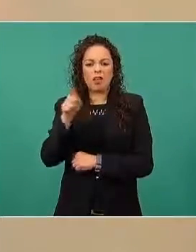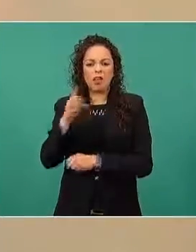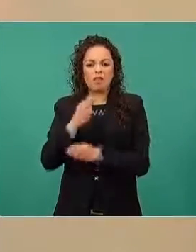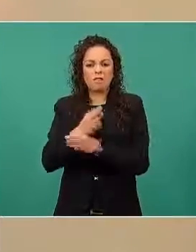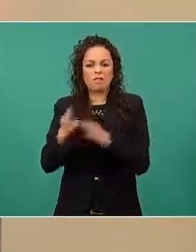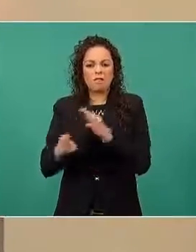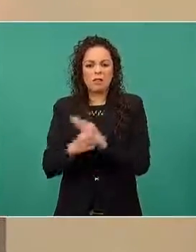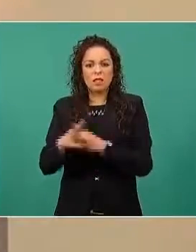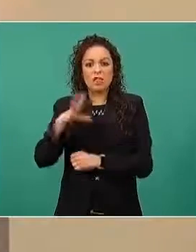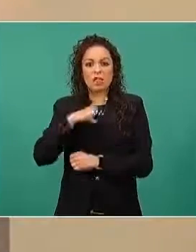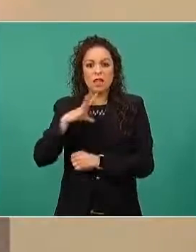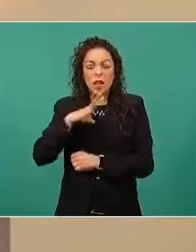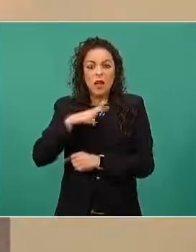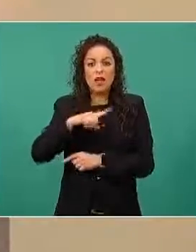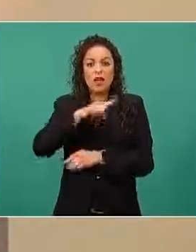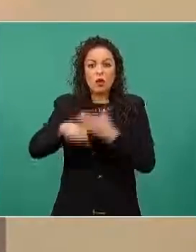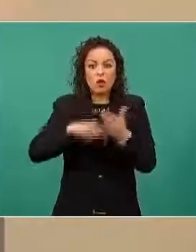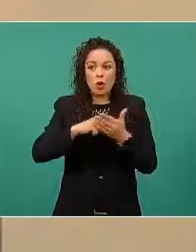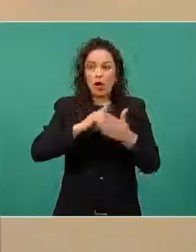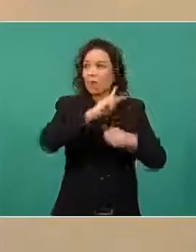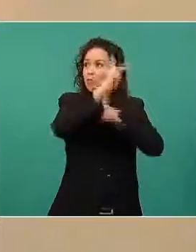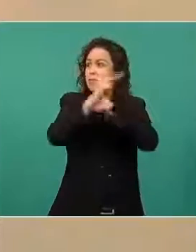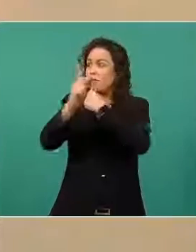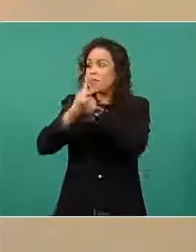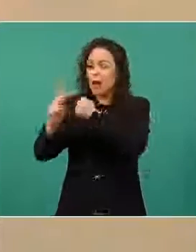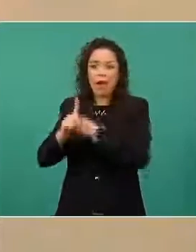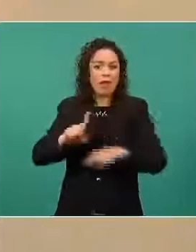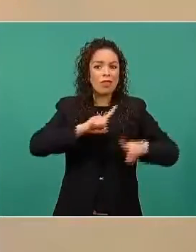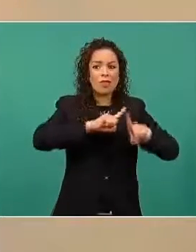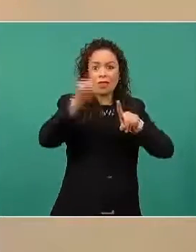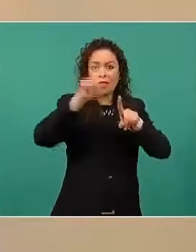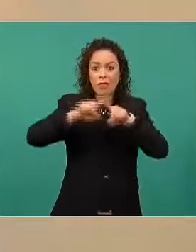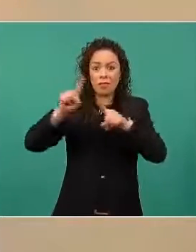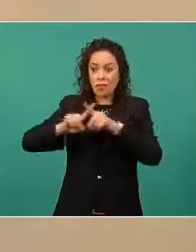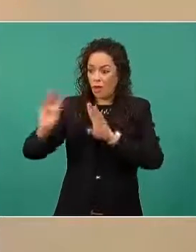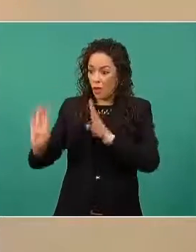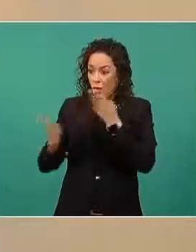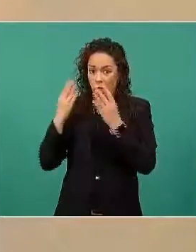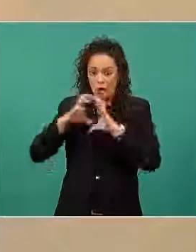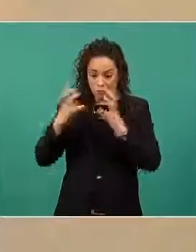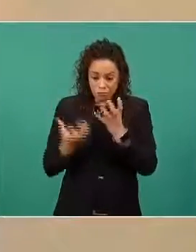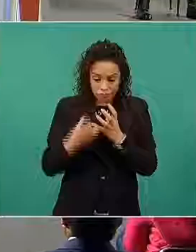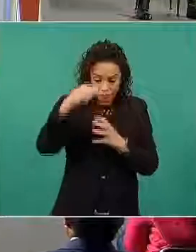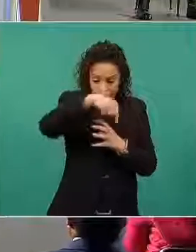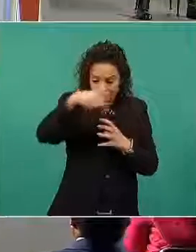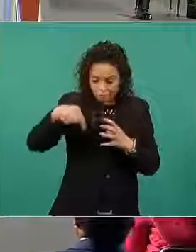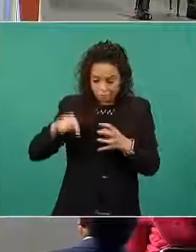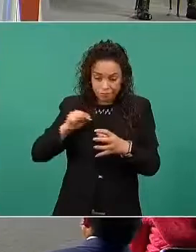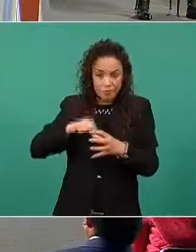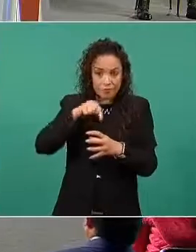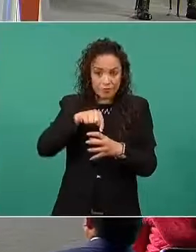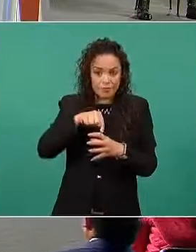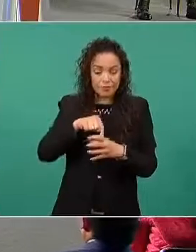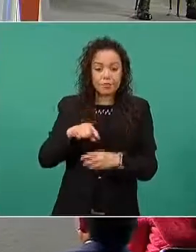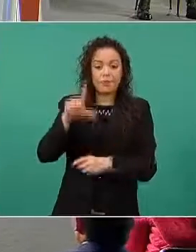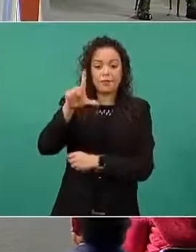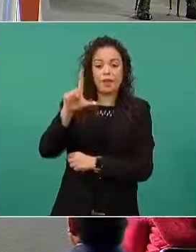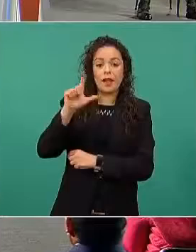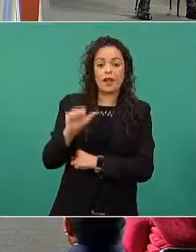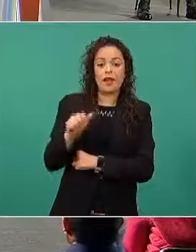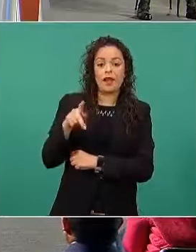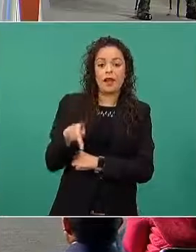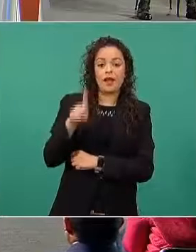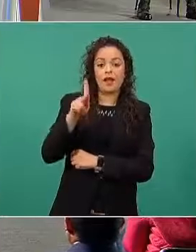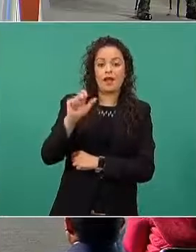en distintos países del mundo. La que sigue, por favor. Muy bien, Lakach fue